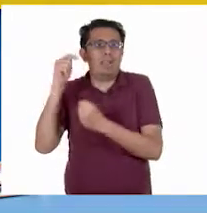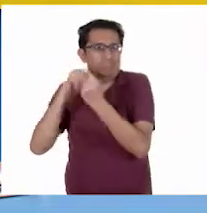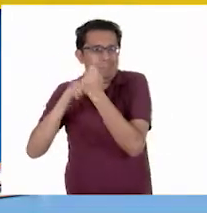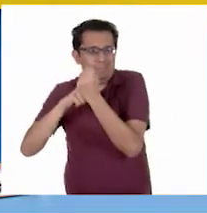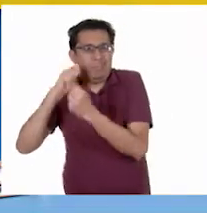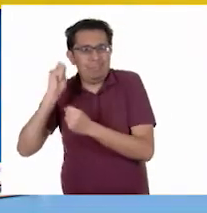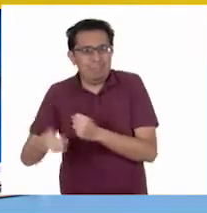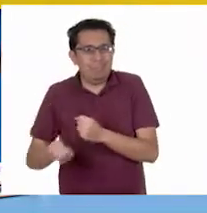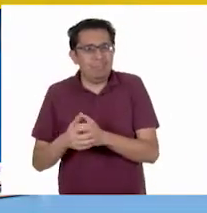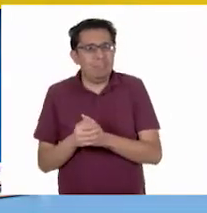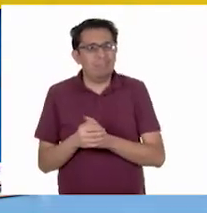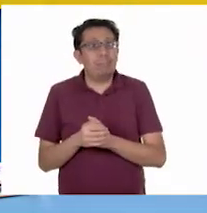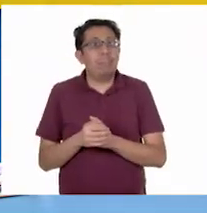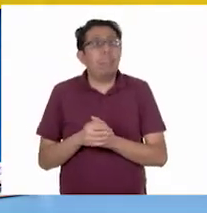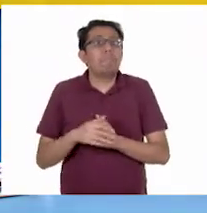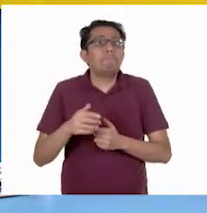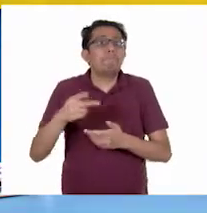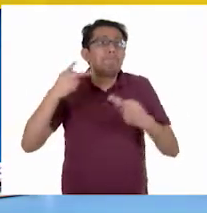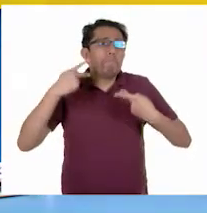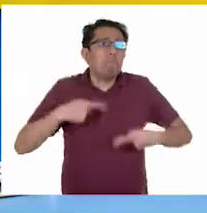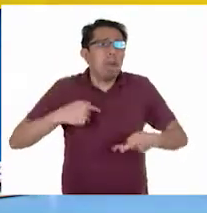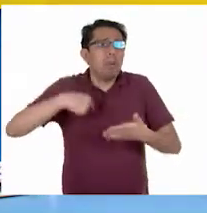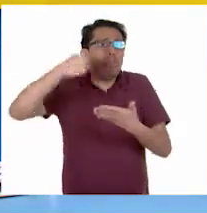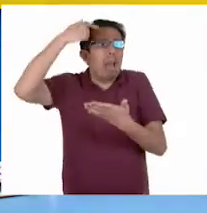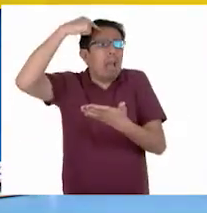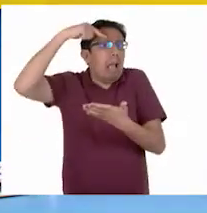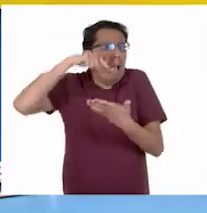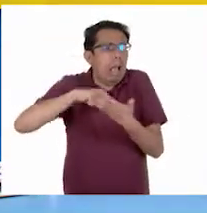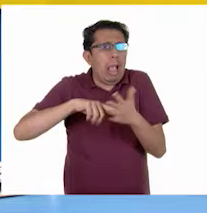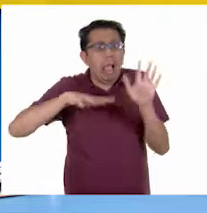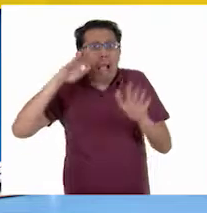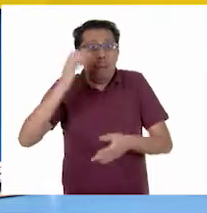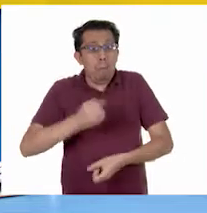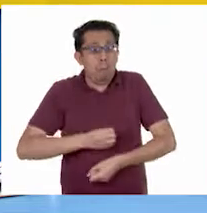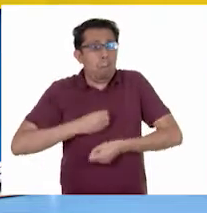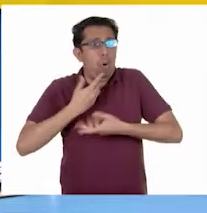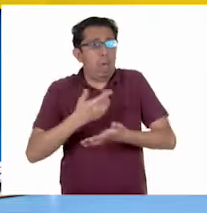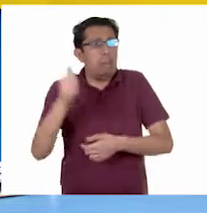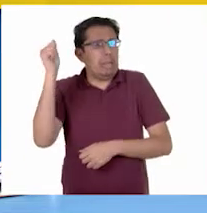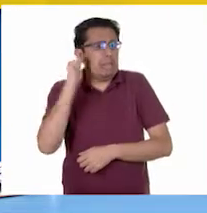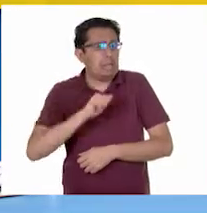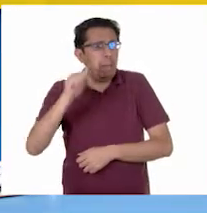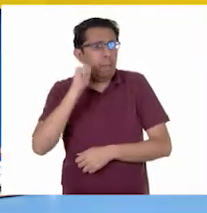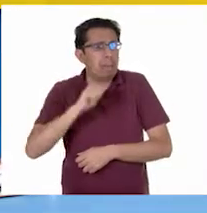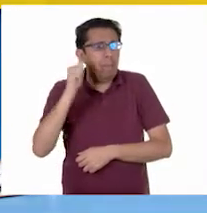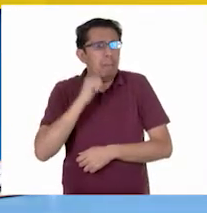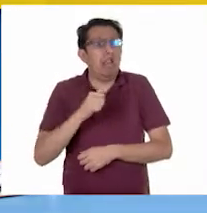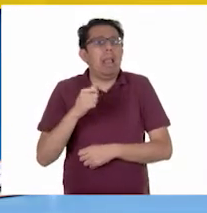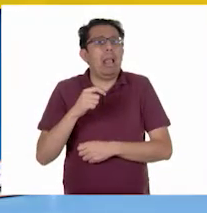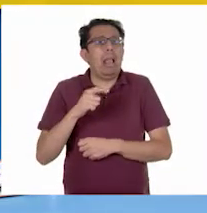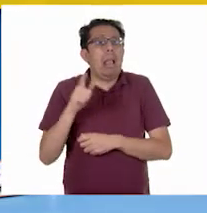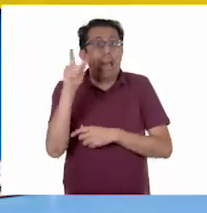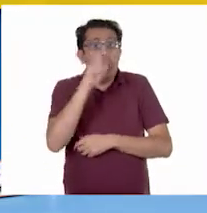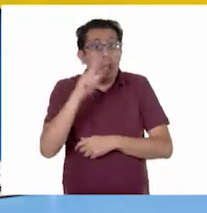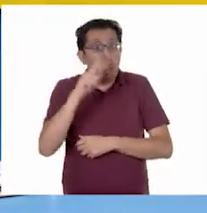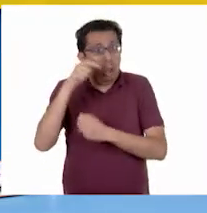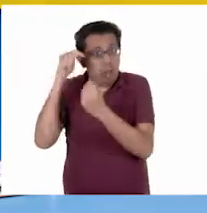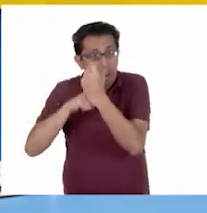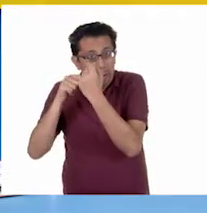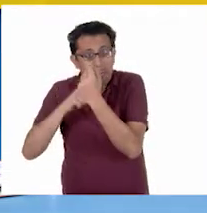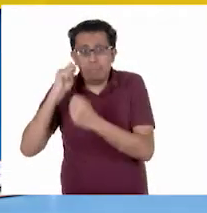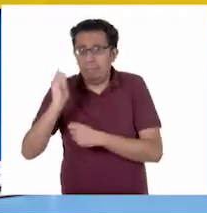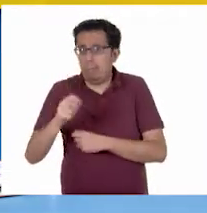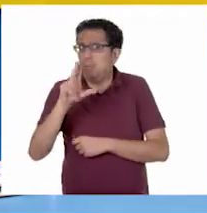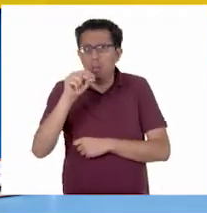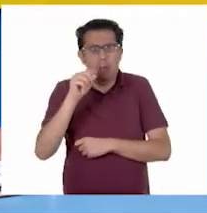Larisa. Existe la creencia de que todos los poemas hacen uso del lenguaje figurado, pero hay que tener claro que esto no es